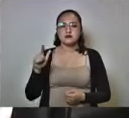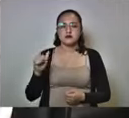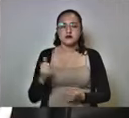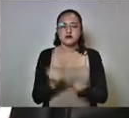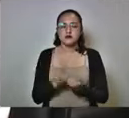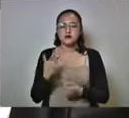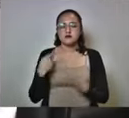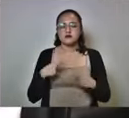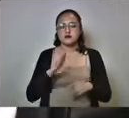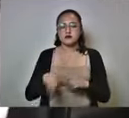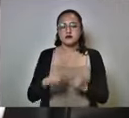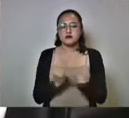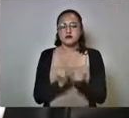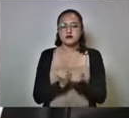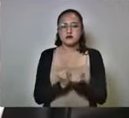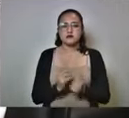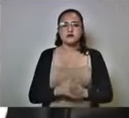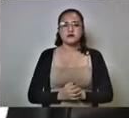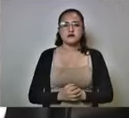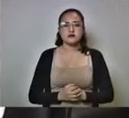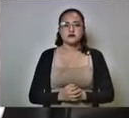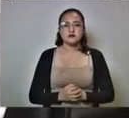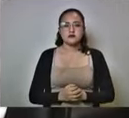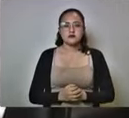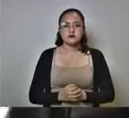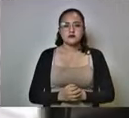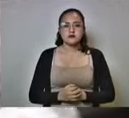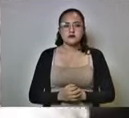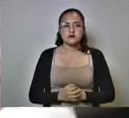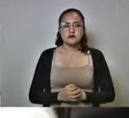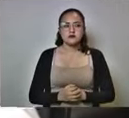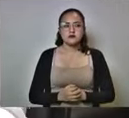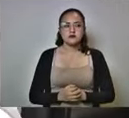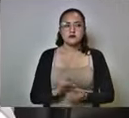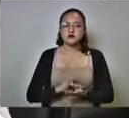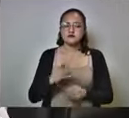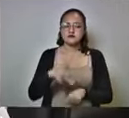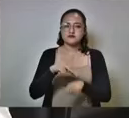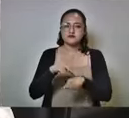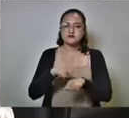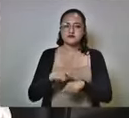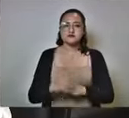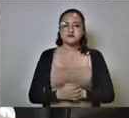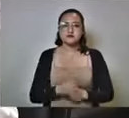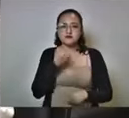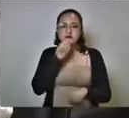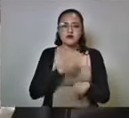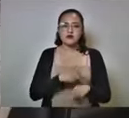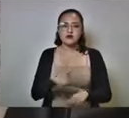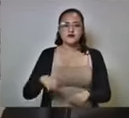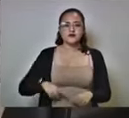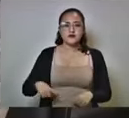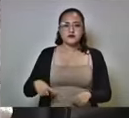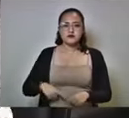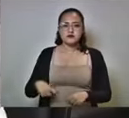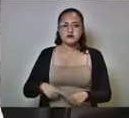también fallecidos. Habla del número de contagios nacionales. Gracias, doctor. Secretario de Gobernación.